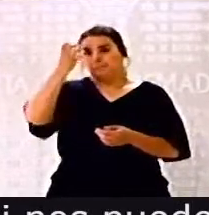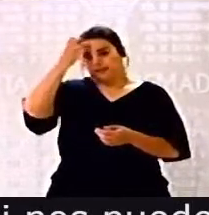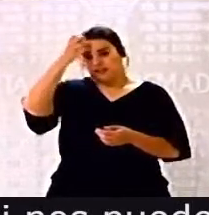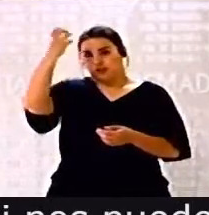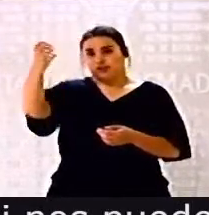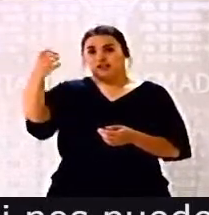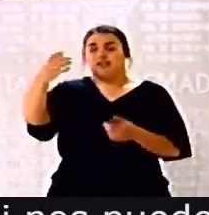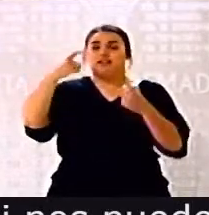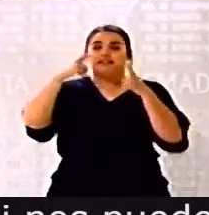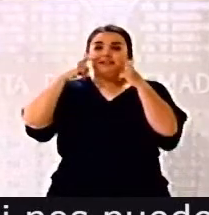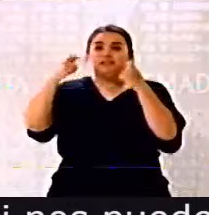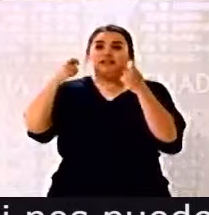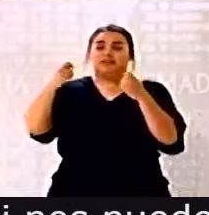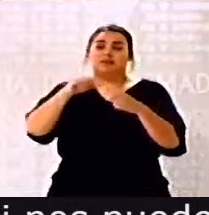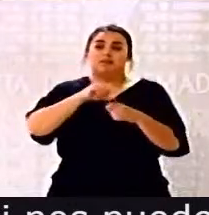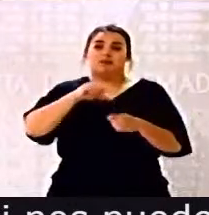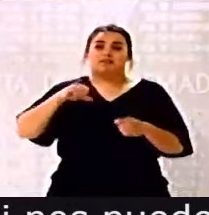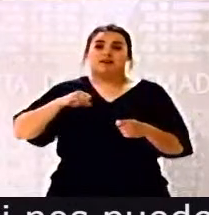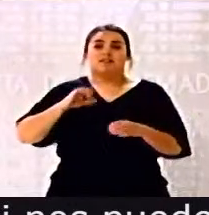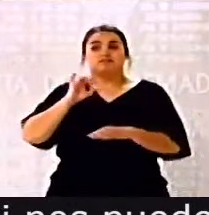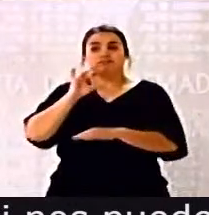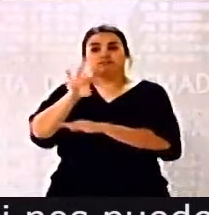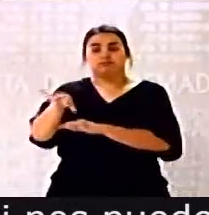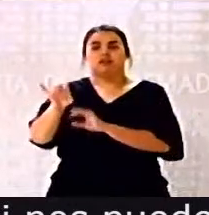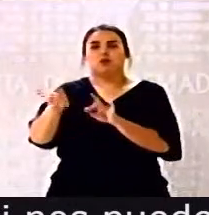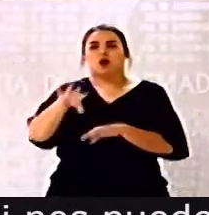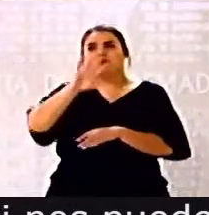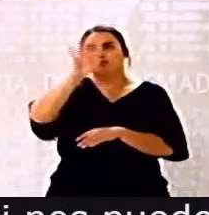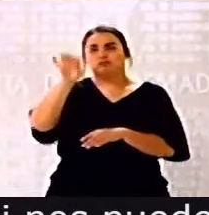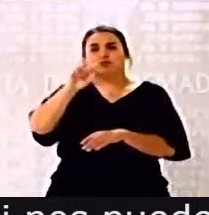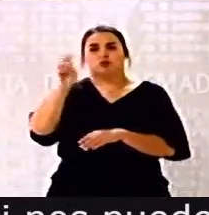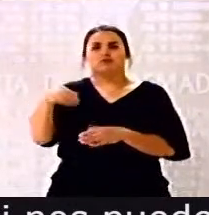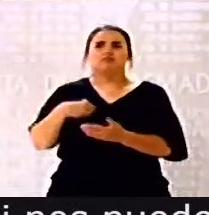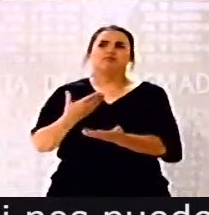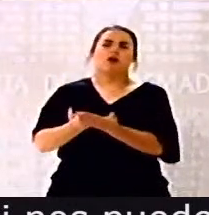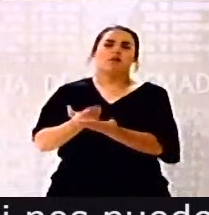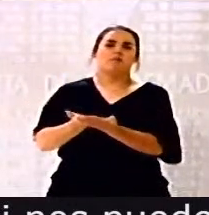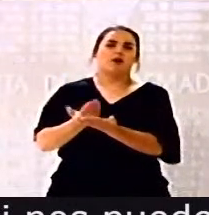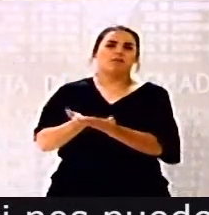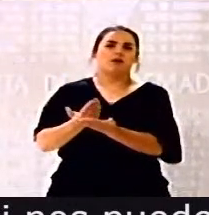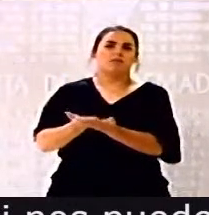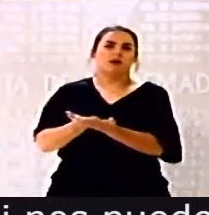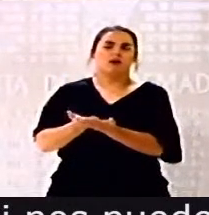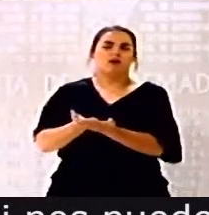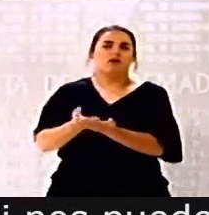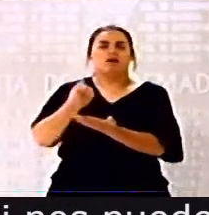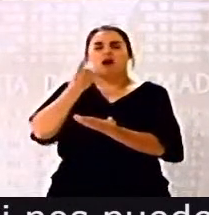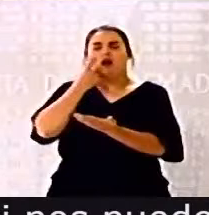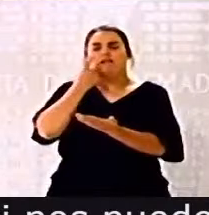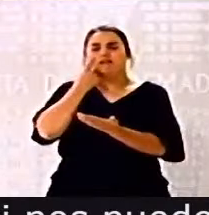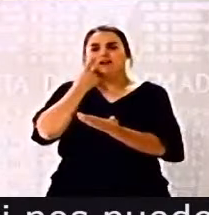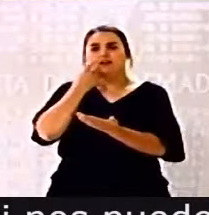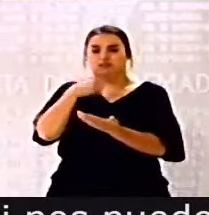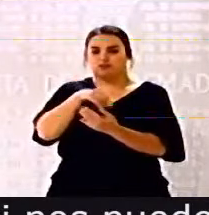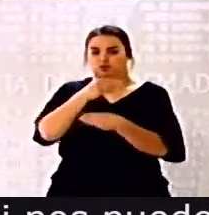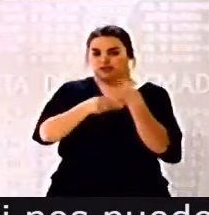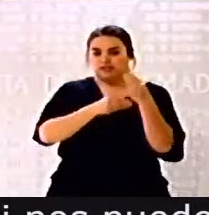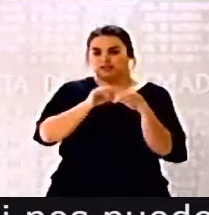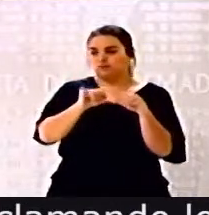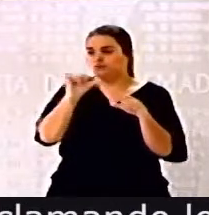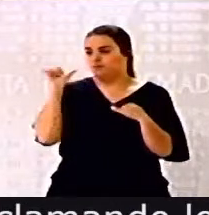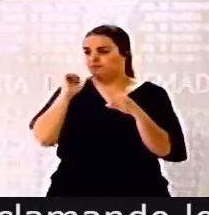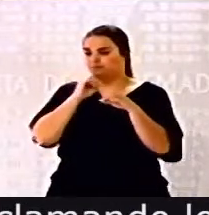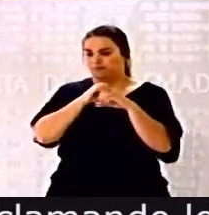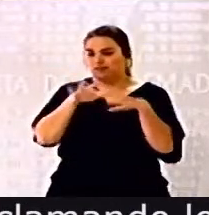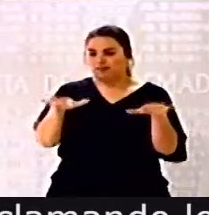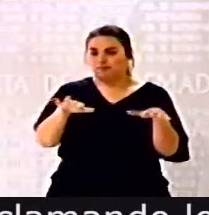patronal de la sanidad privada les ha hecho llegar una carta, como lo ha hecho en otras comunidades, reclamando pues no solo lo que ellos han hecho durante esta